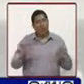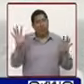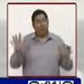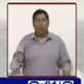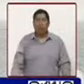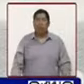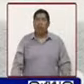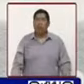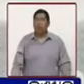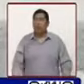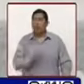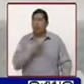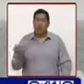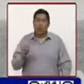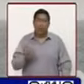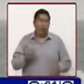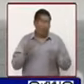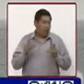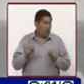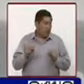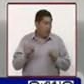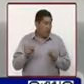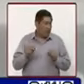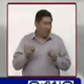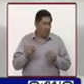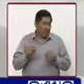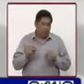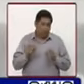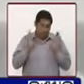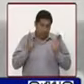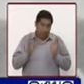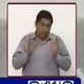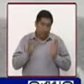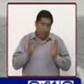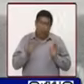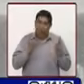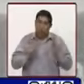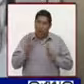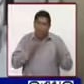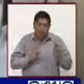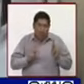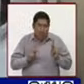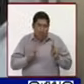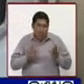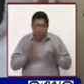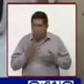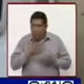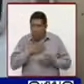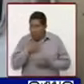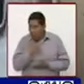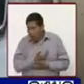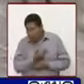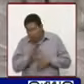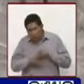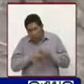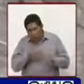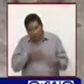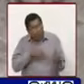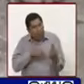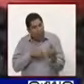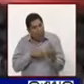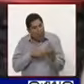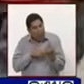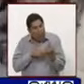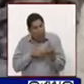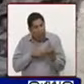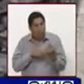No, al ver que no regresaba la menor, se preocupa y habría salido a buscarlo, por lo que en camino se encuentra